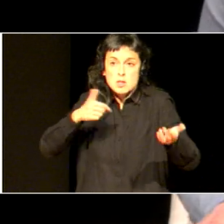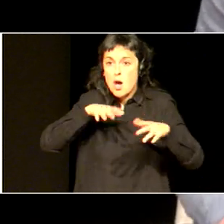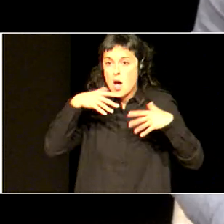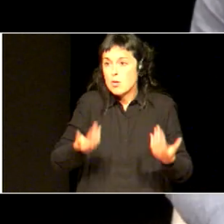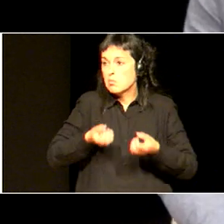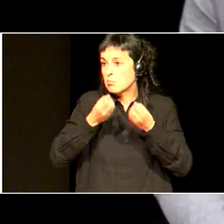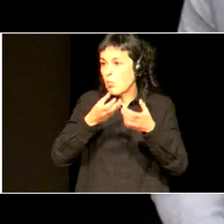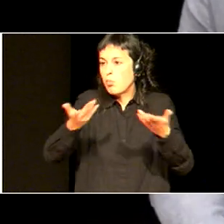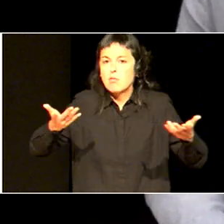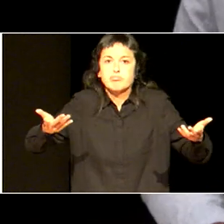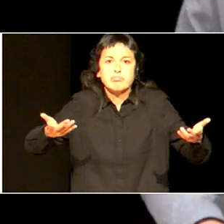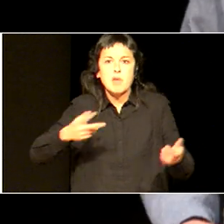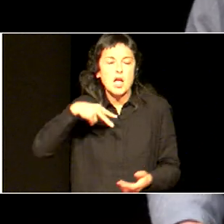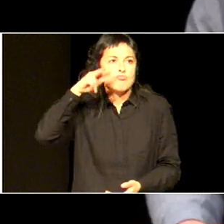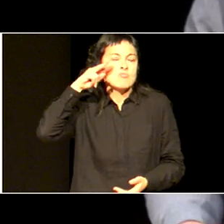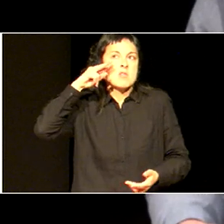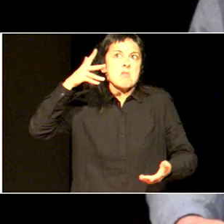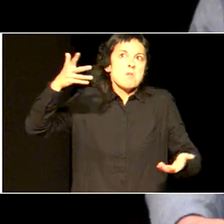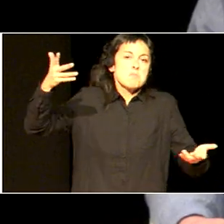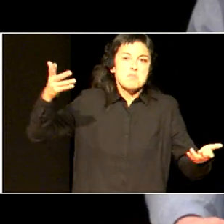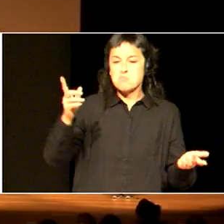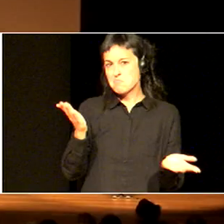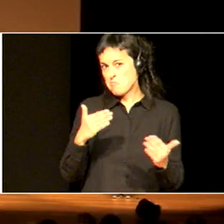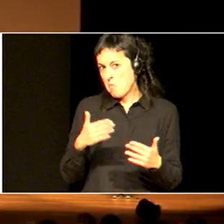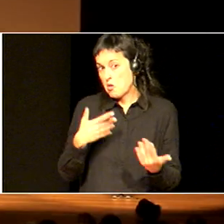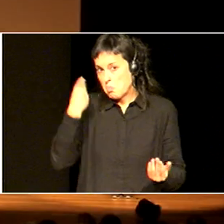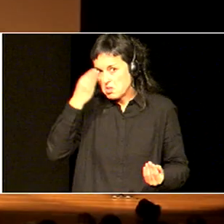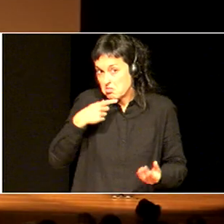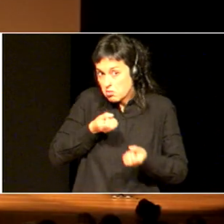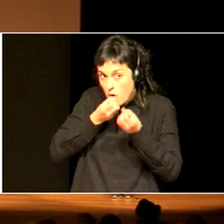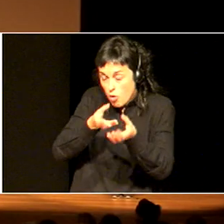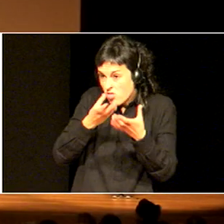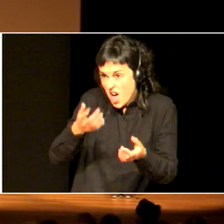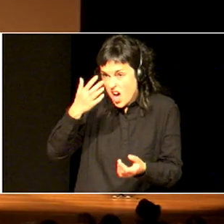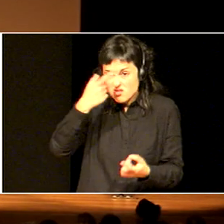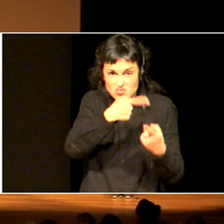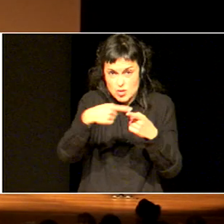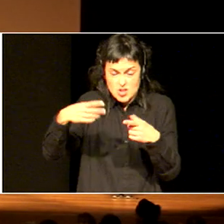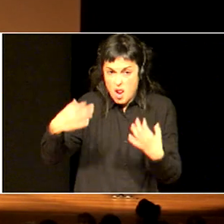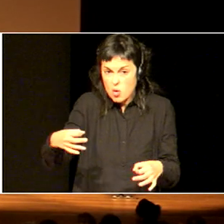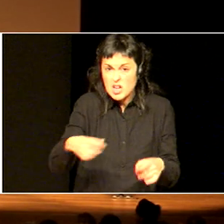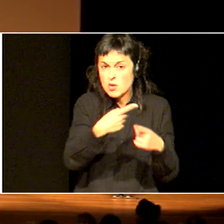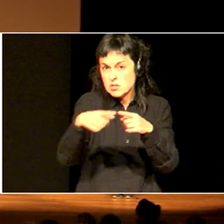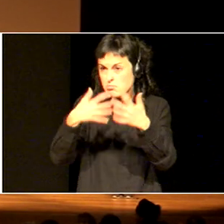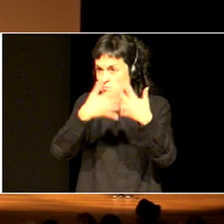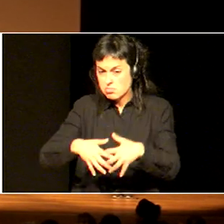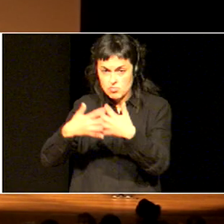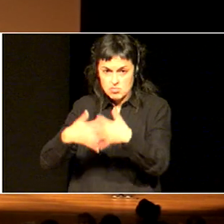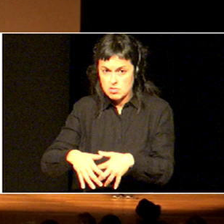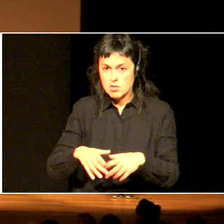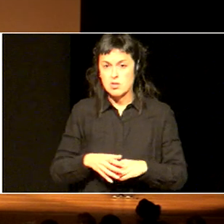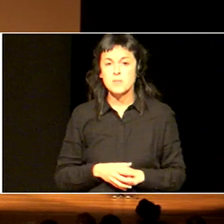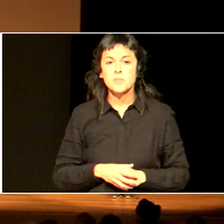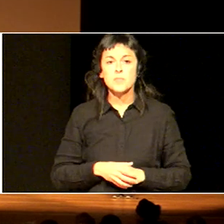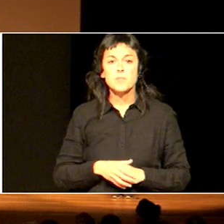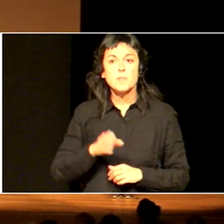No es nada del otro mundo, creo que voy a contar obviedades y cosas que funcionan. El IPI